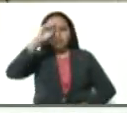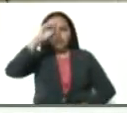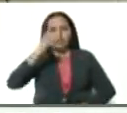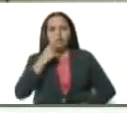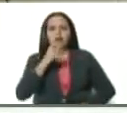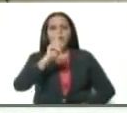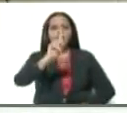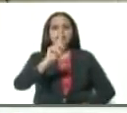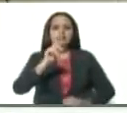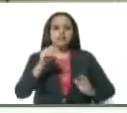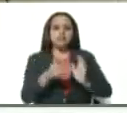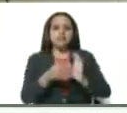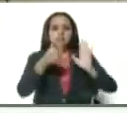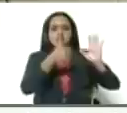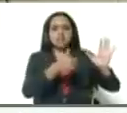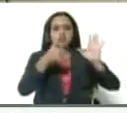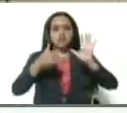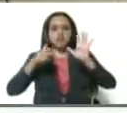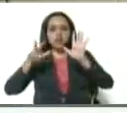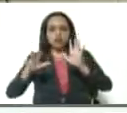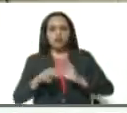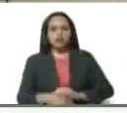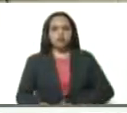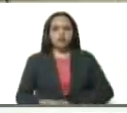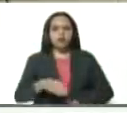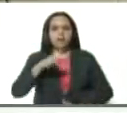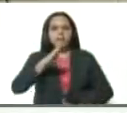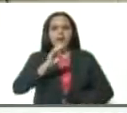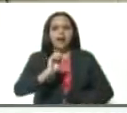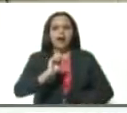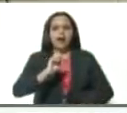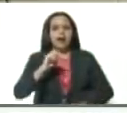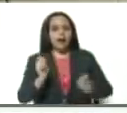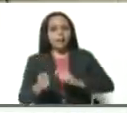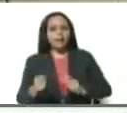1.678. Bahamas, 401. Barbados,